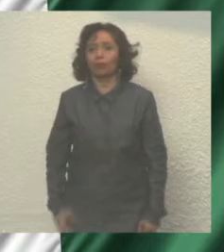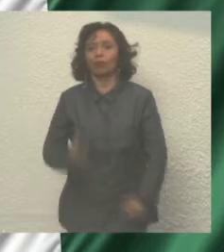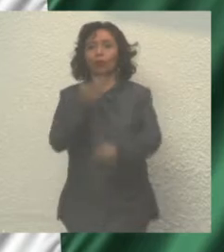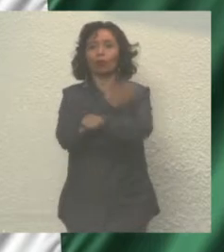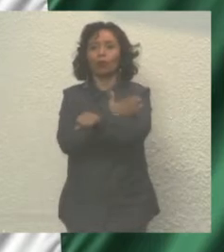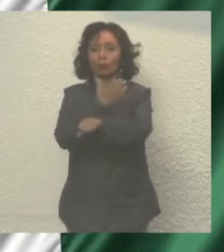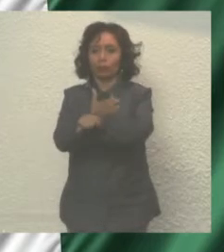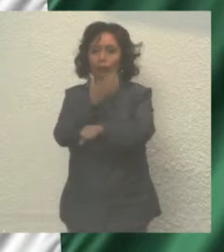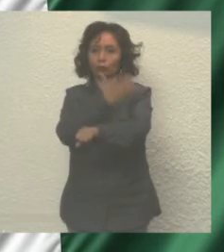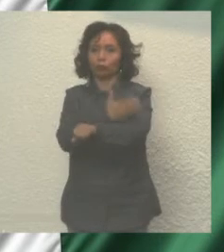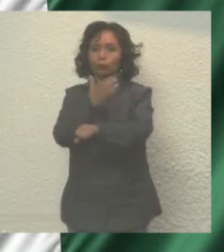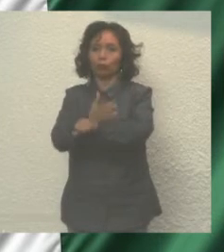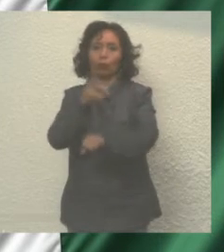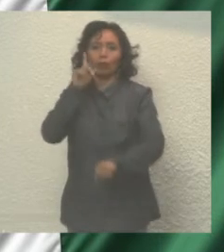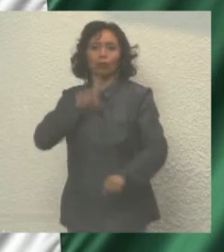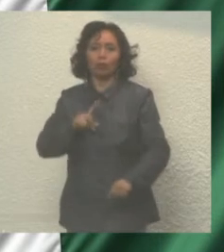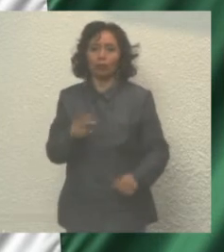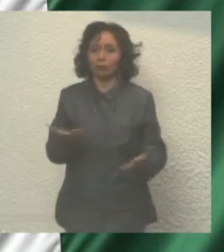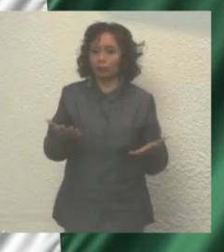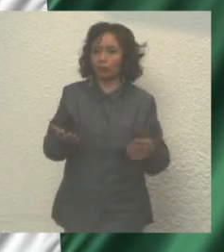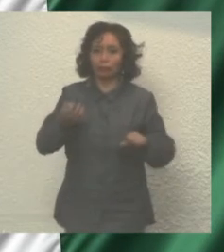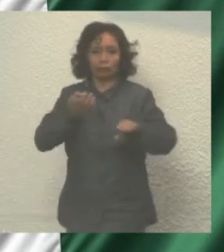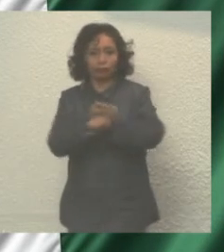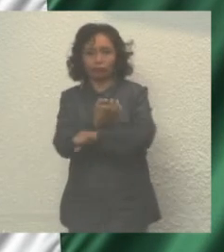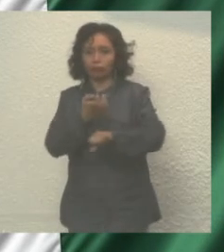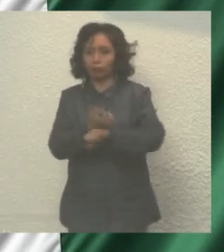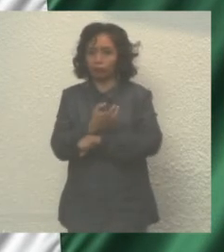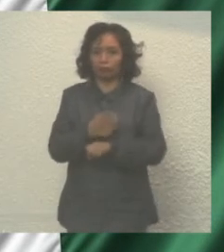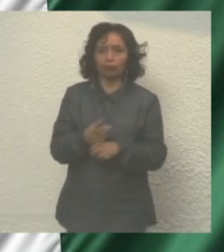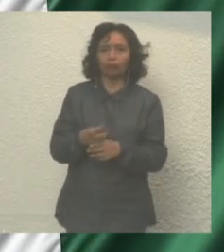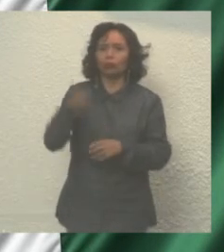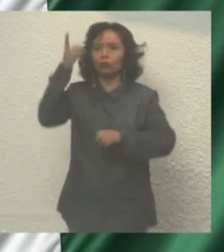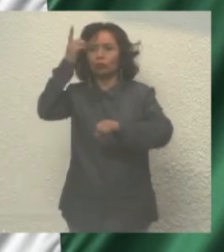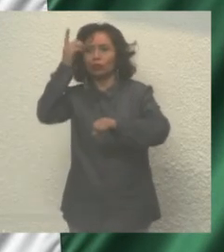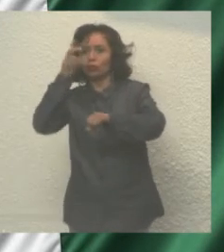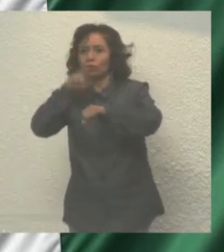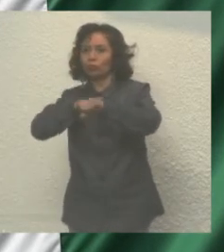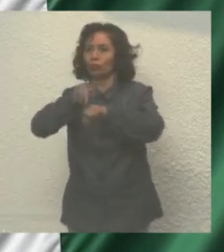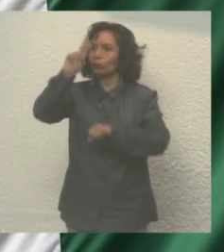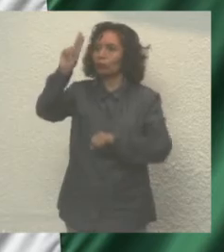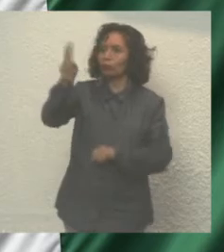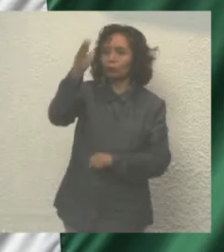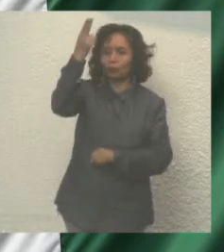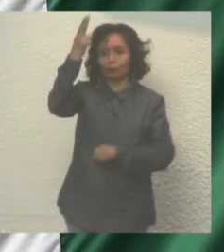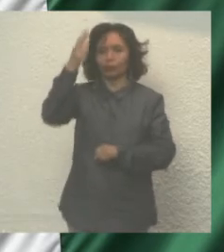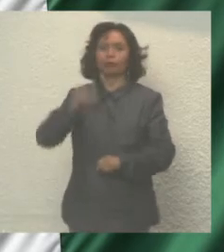compañeros, compañeras del Gabinete Estatal, rectores de las universidades del Estado,